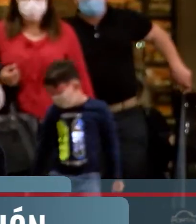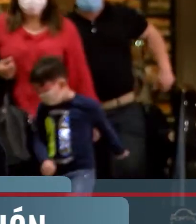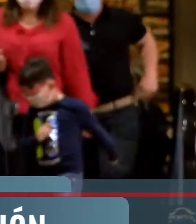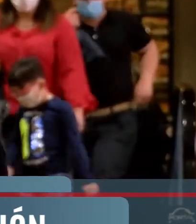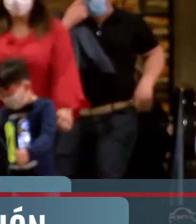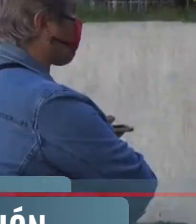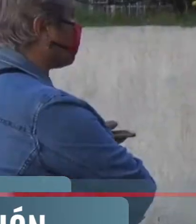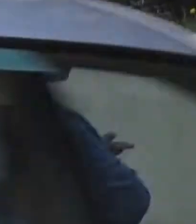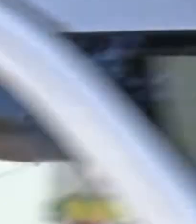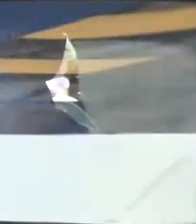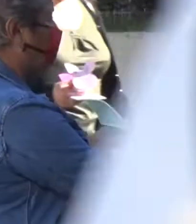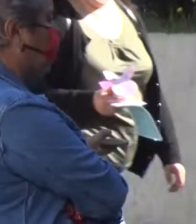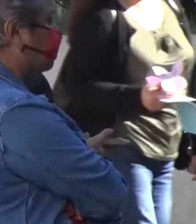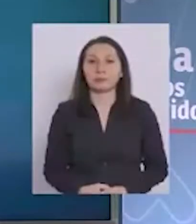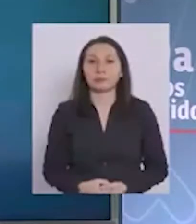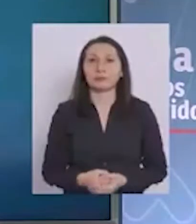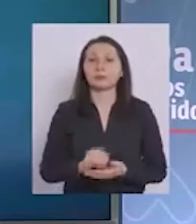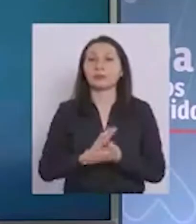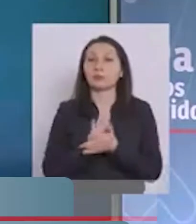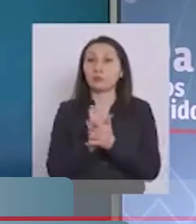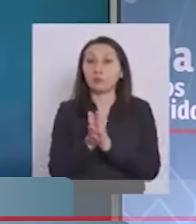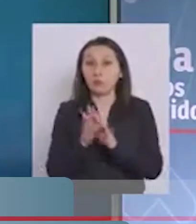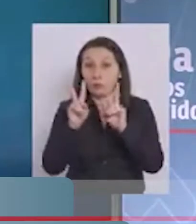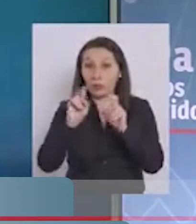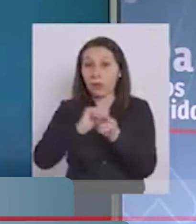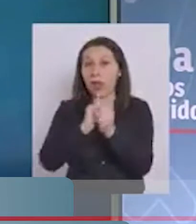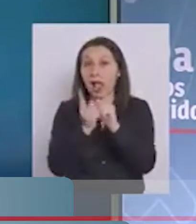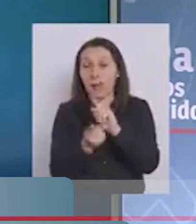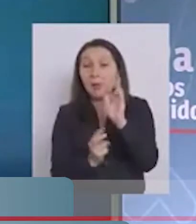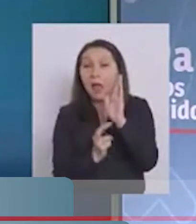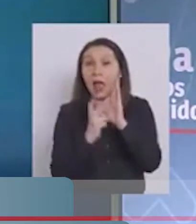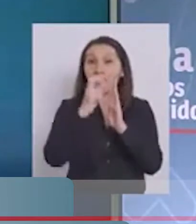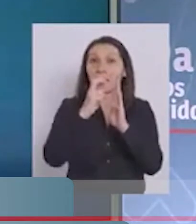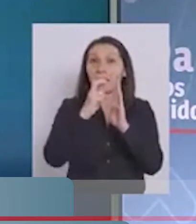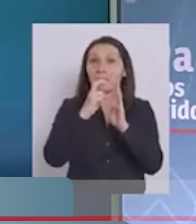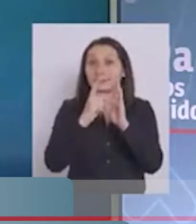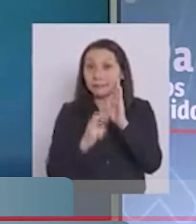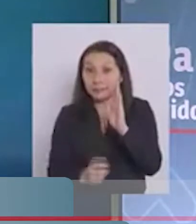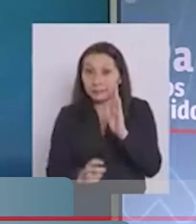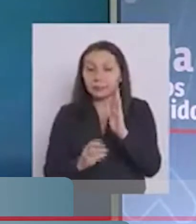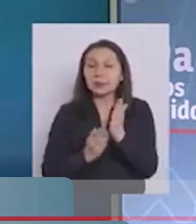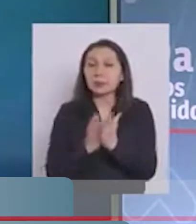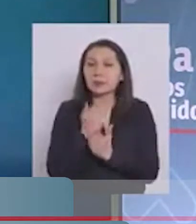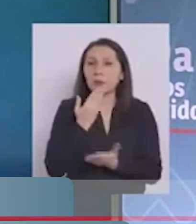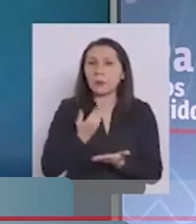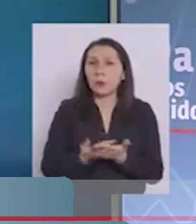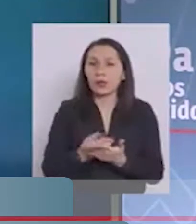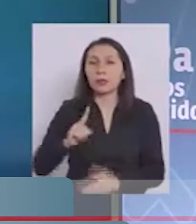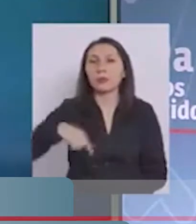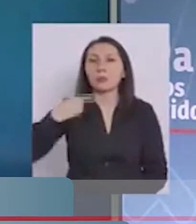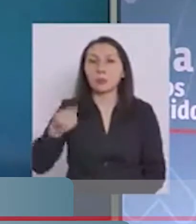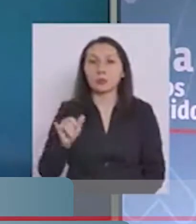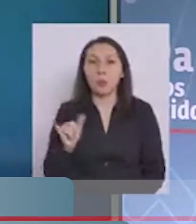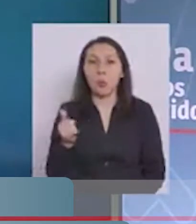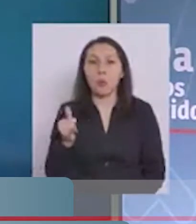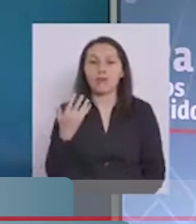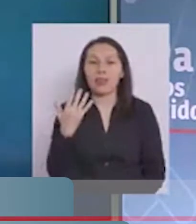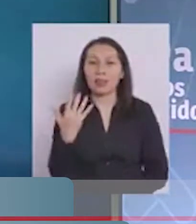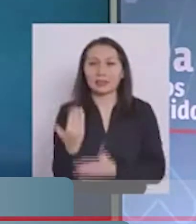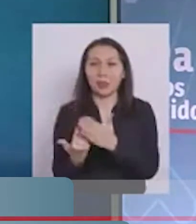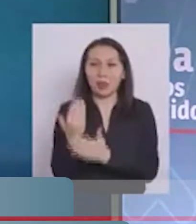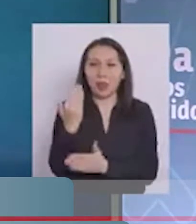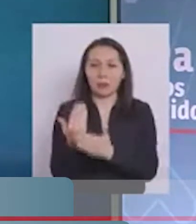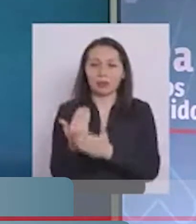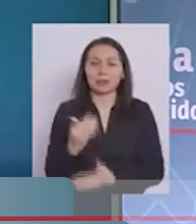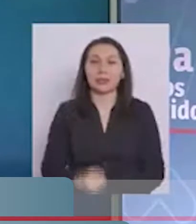comunas de la región todos los cambios tanto los avances como los retrocesos ocurren a partir del día jueves a las